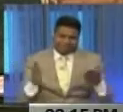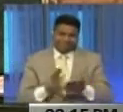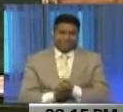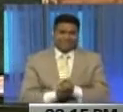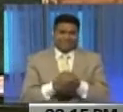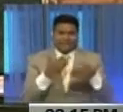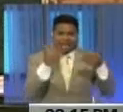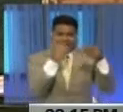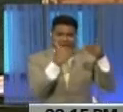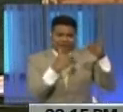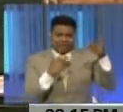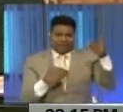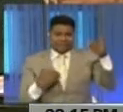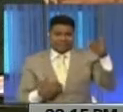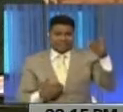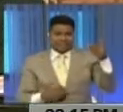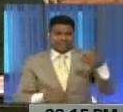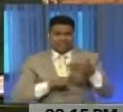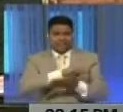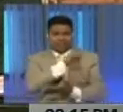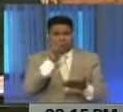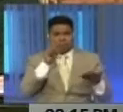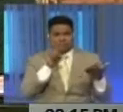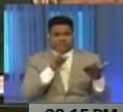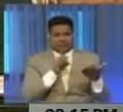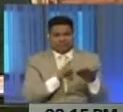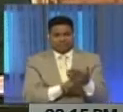lista del protocolo no está totalmente